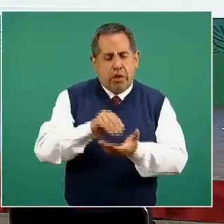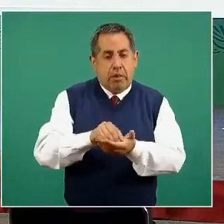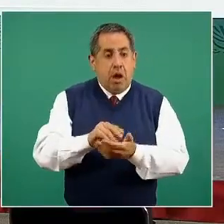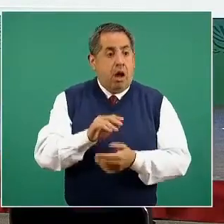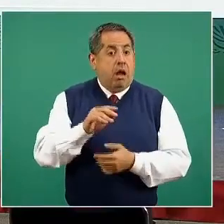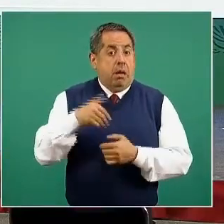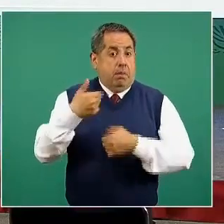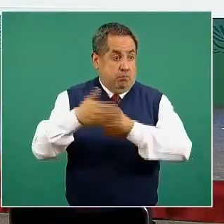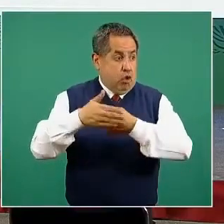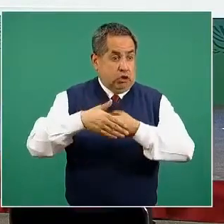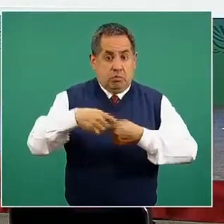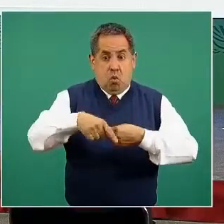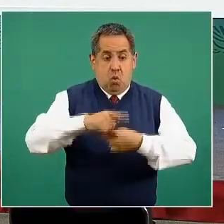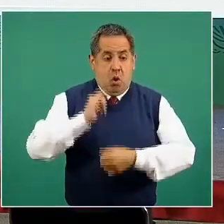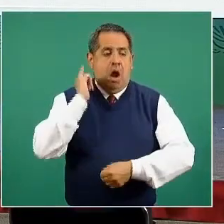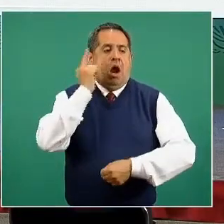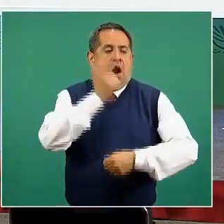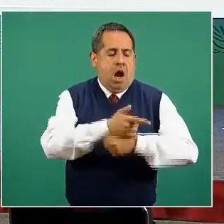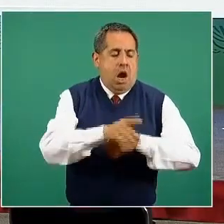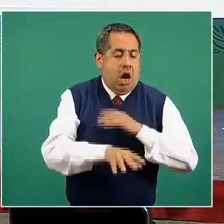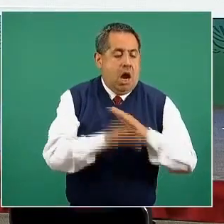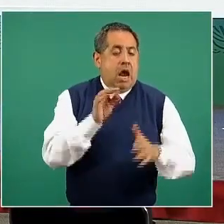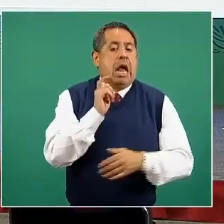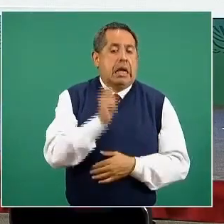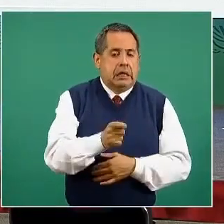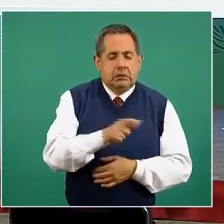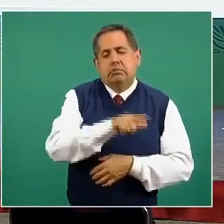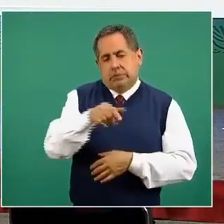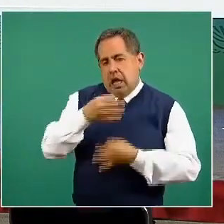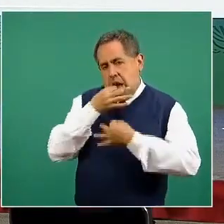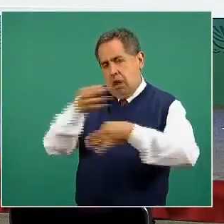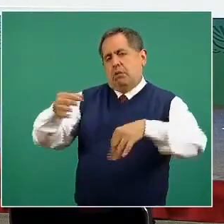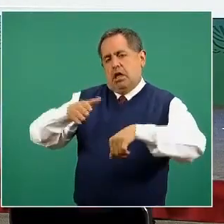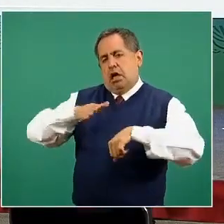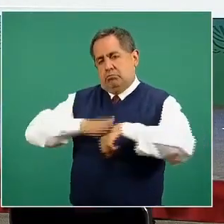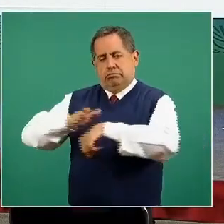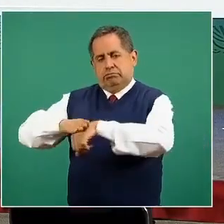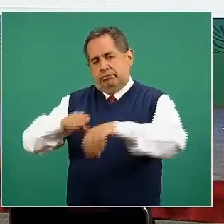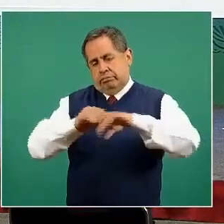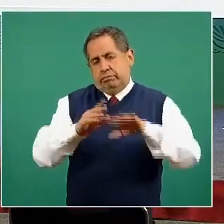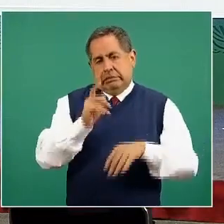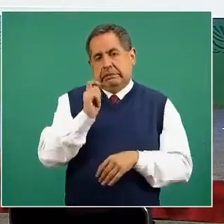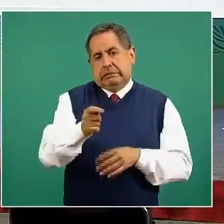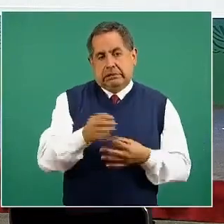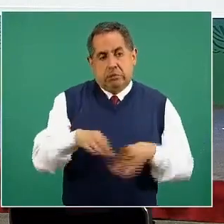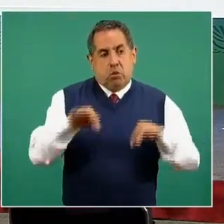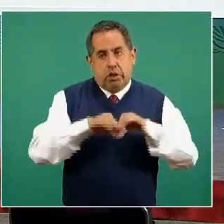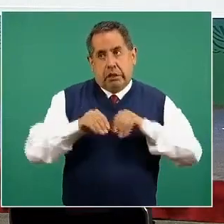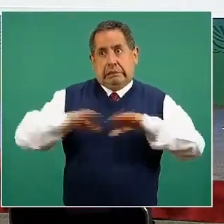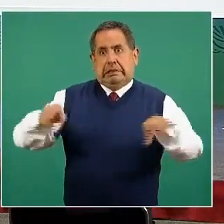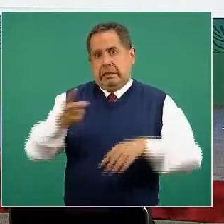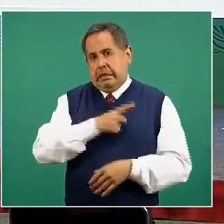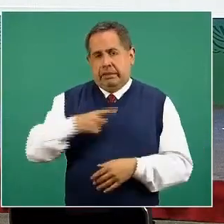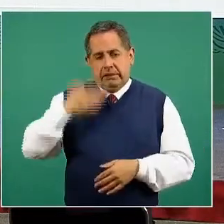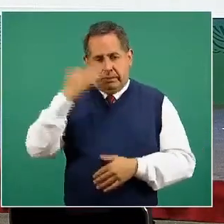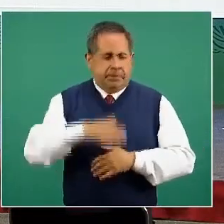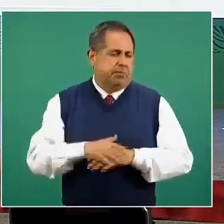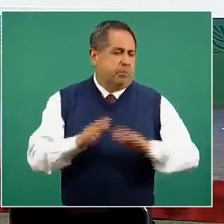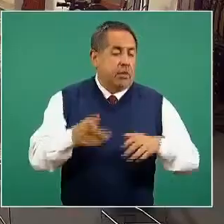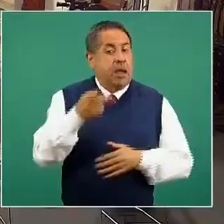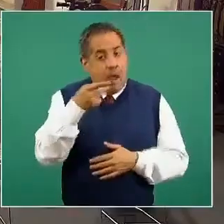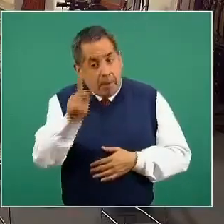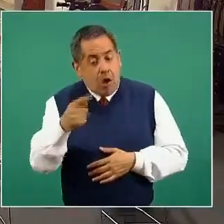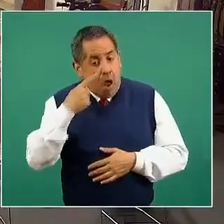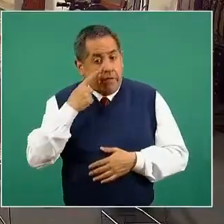del personal médico experto, entonces desde luego lo comentaremos por ser un asunto de interés público. La buena noticia, sin